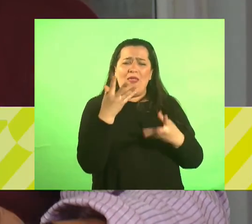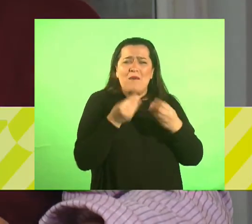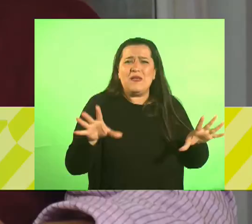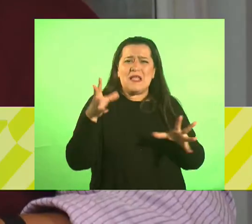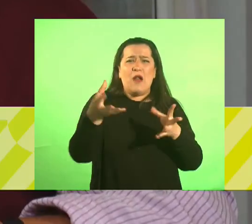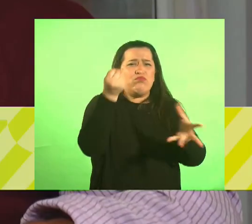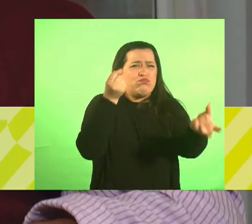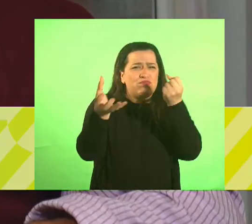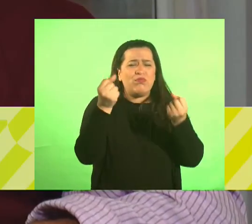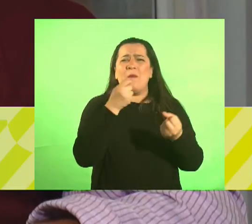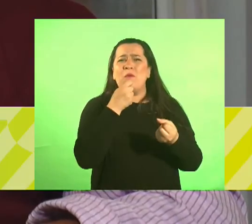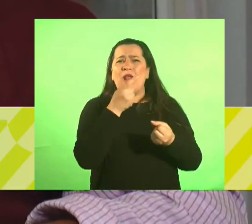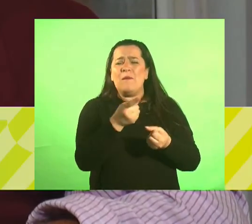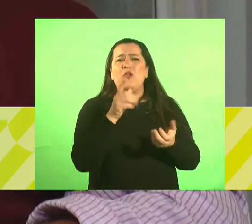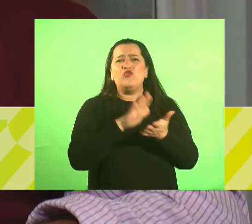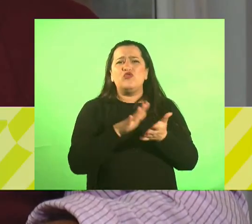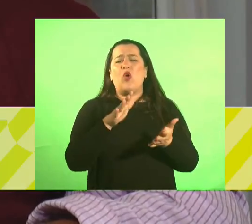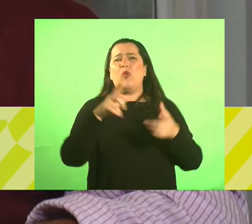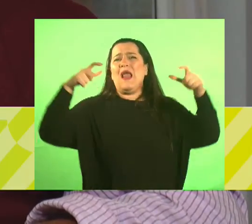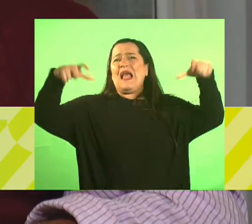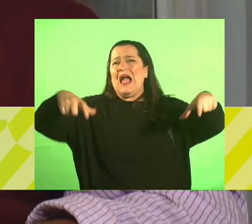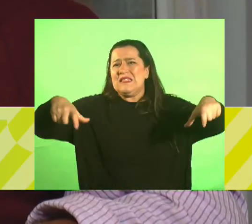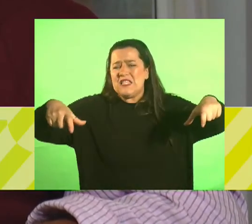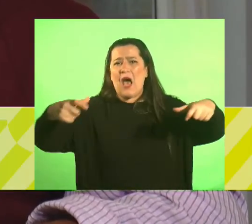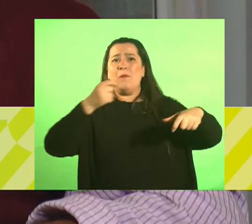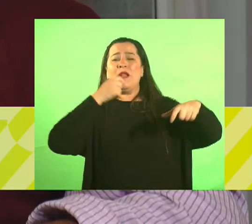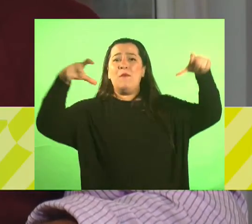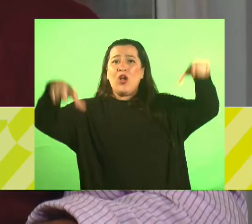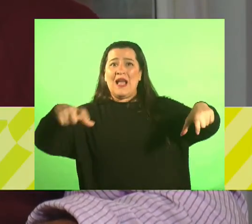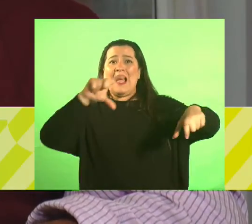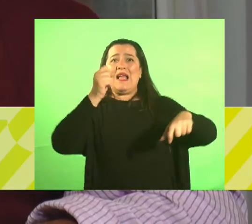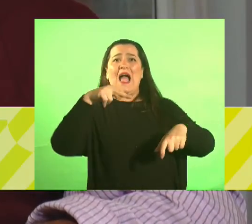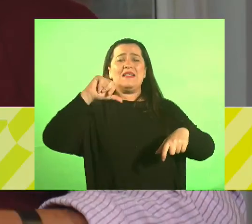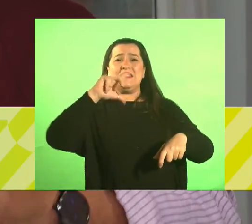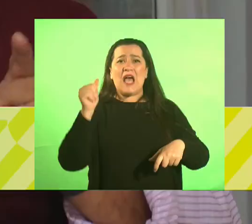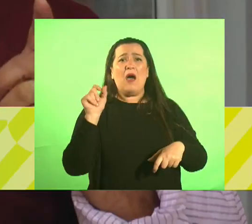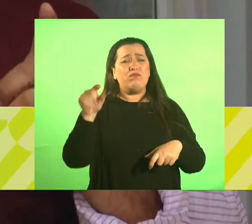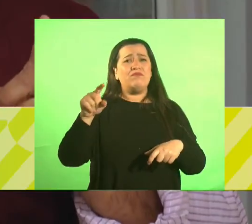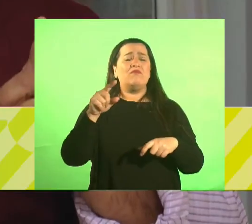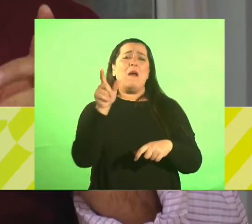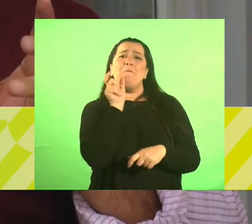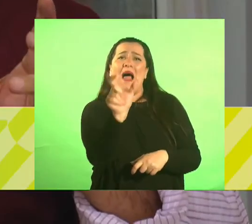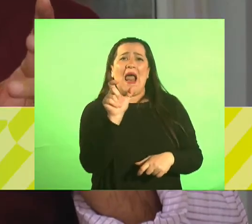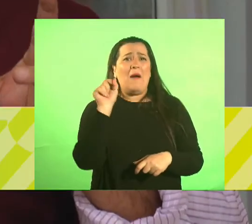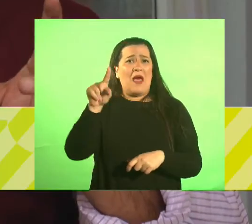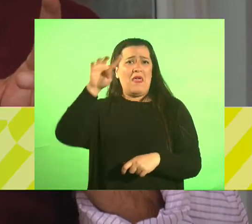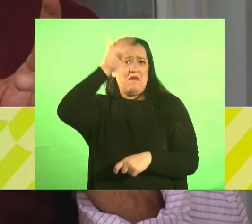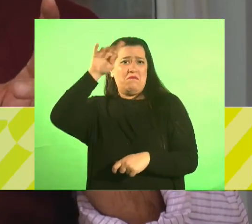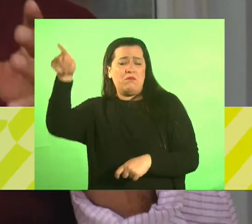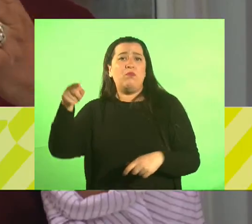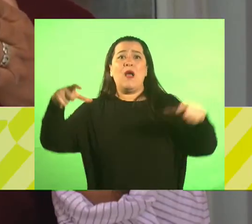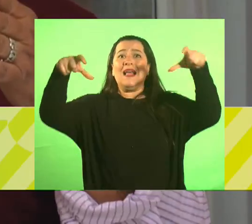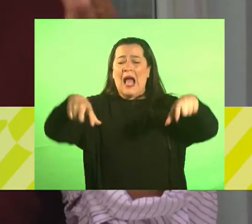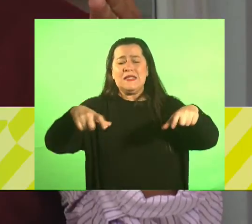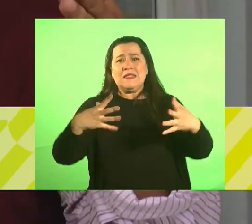Cuando decimos de el estadio de una cancha, la cancha es una palabra quechua, La cancha es un lugar sagrado.